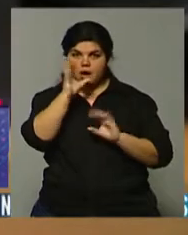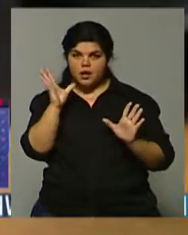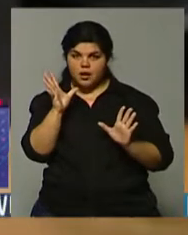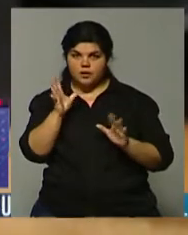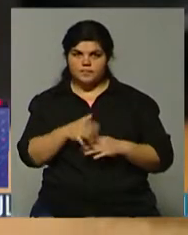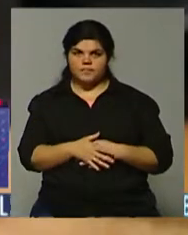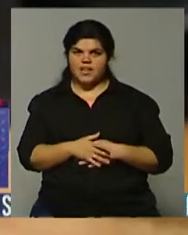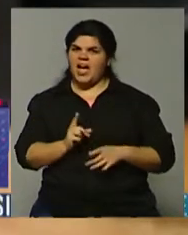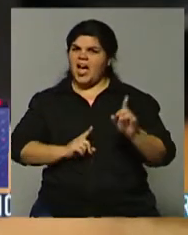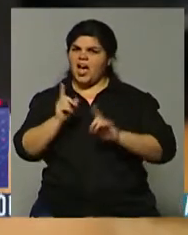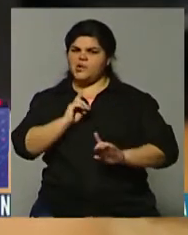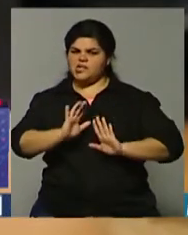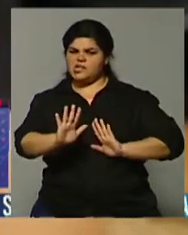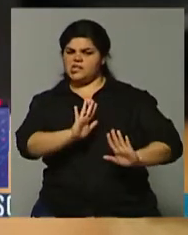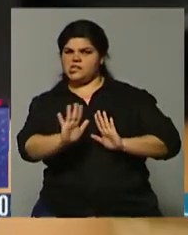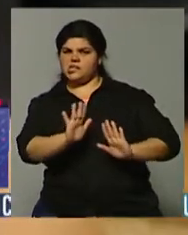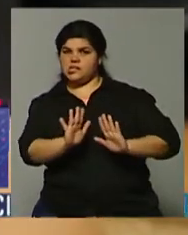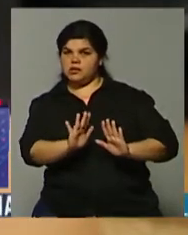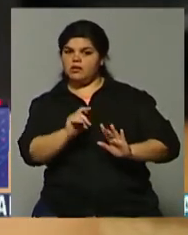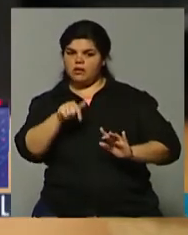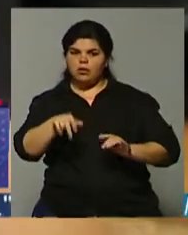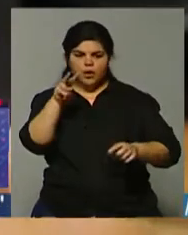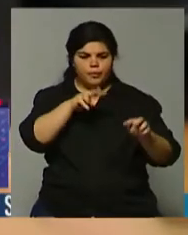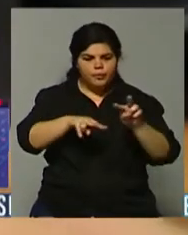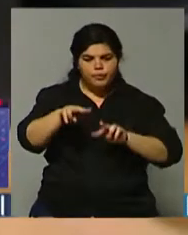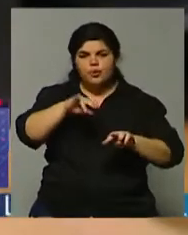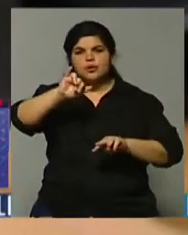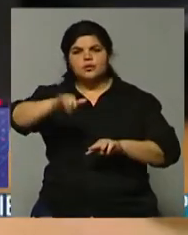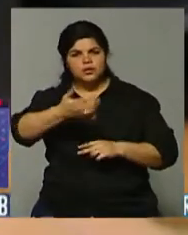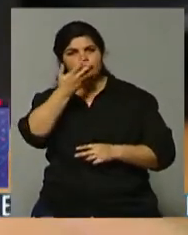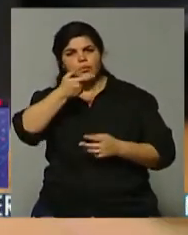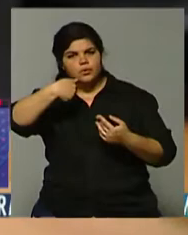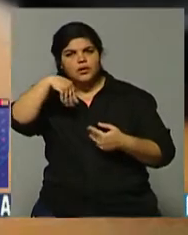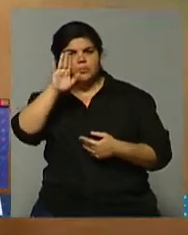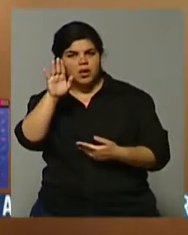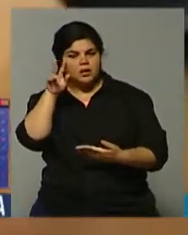de a poco es como que ya lo vengo adoptando y ahora lo busco en las aplicaciones en modo oscuro. Claro.